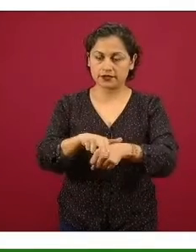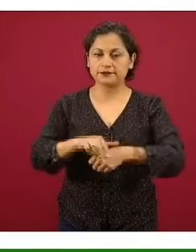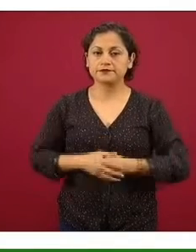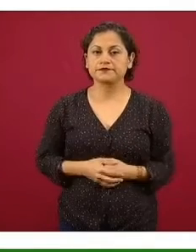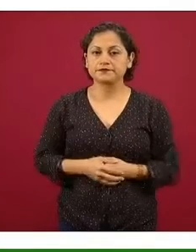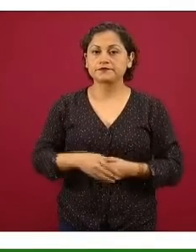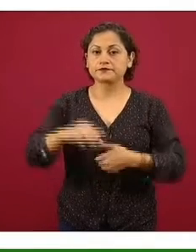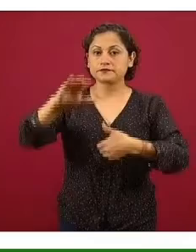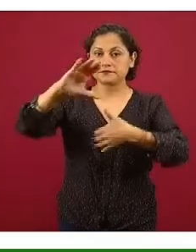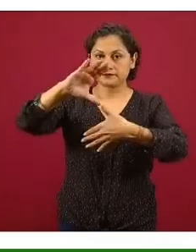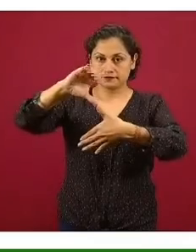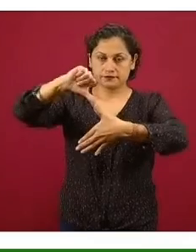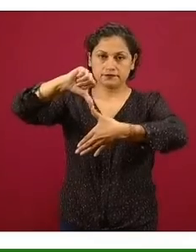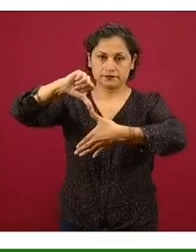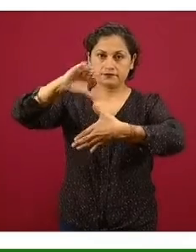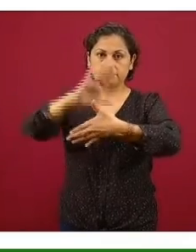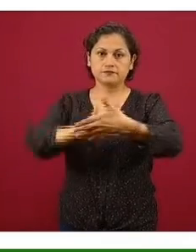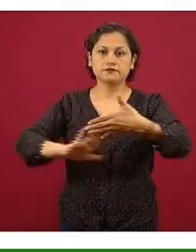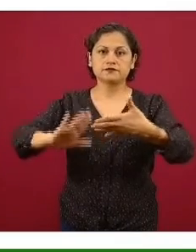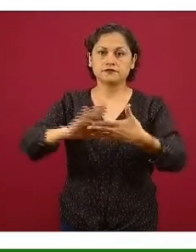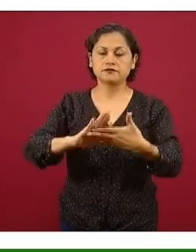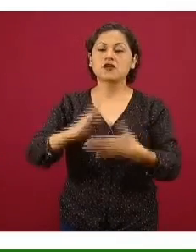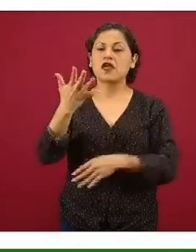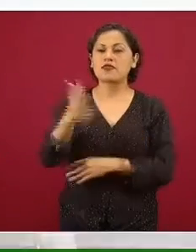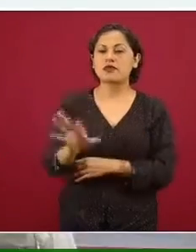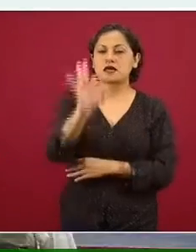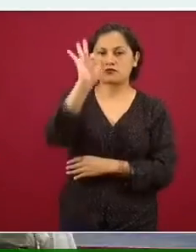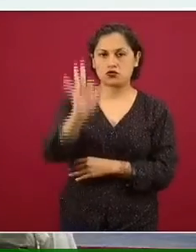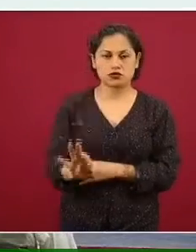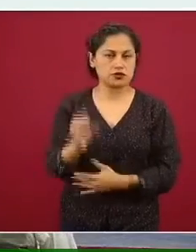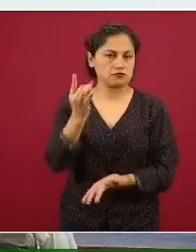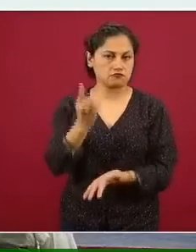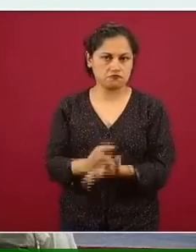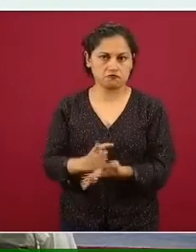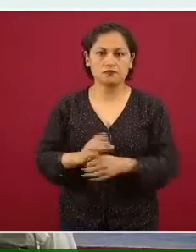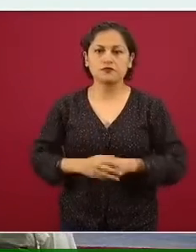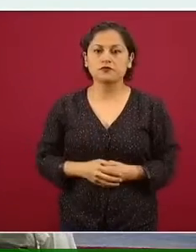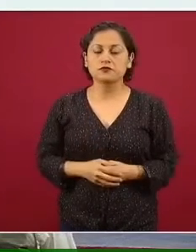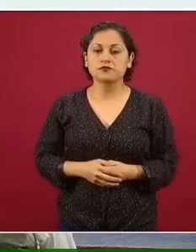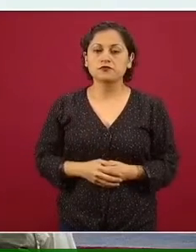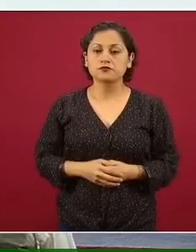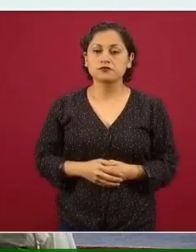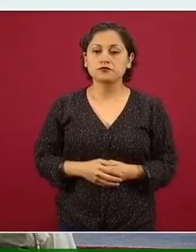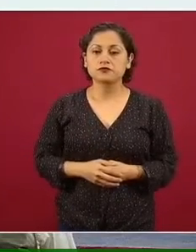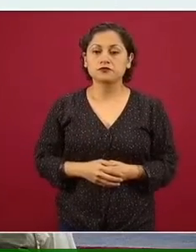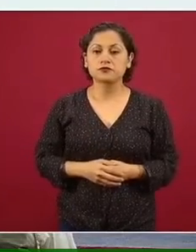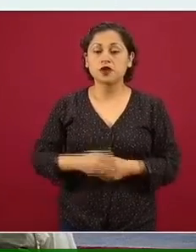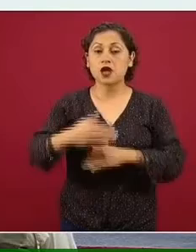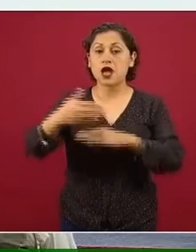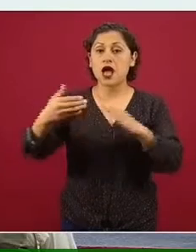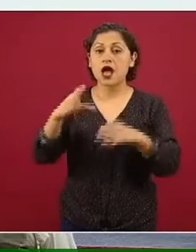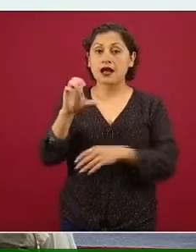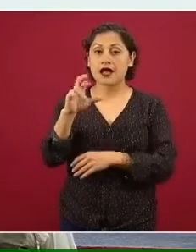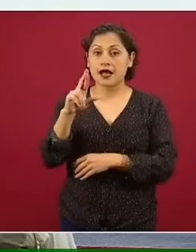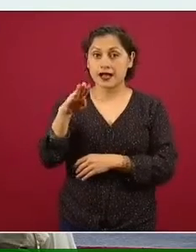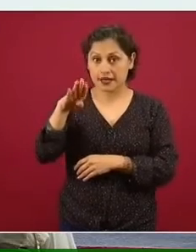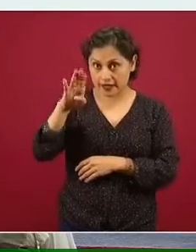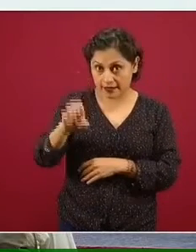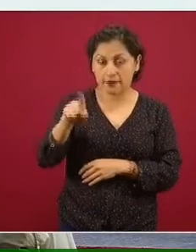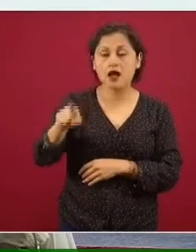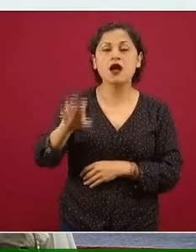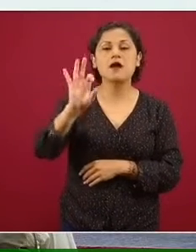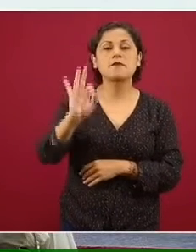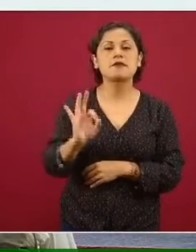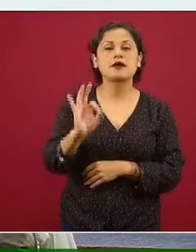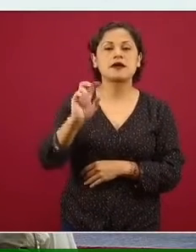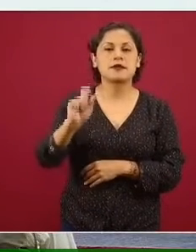En Sudamérica es menor la proporción, 10%, y en los países que integran el Caribe, un 25%,